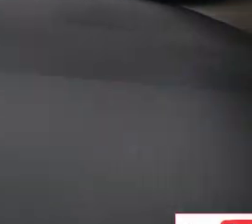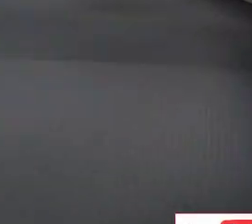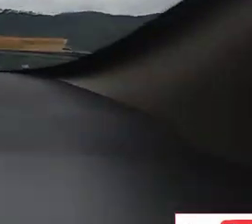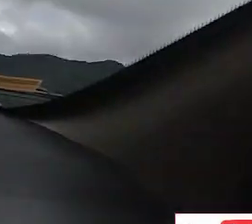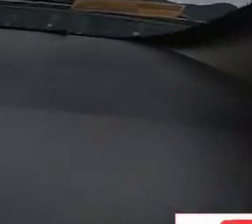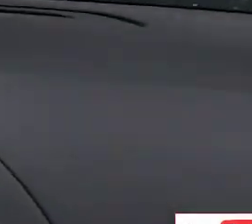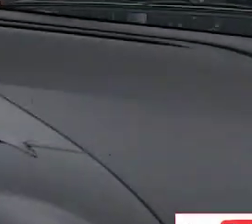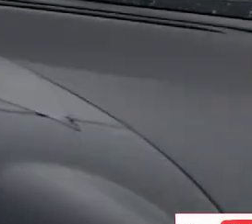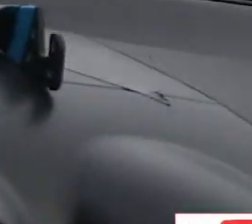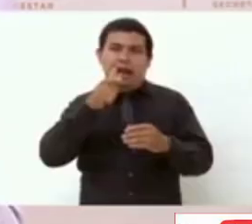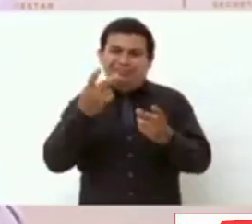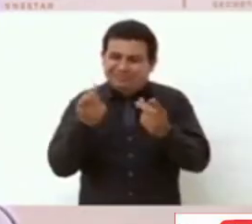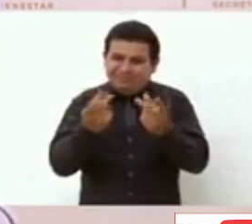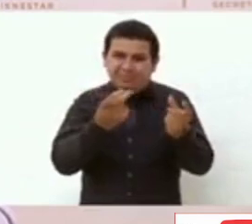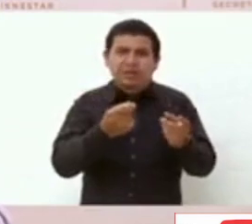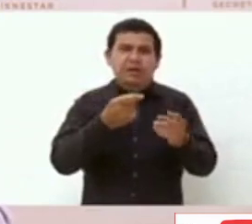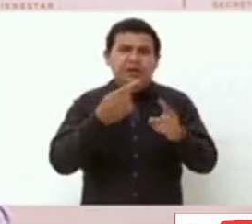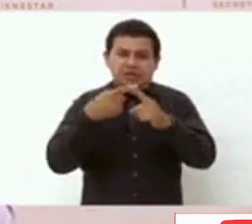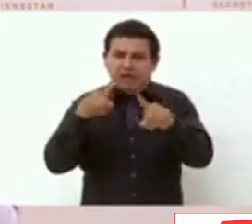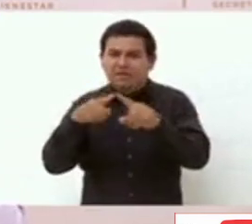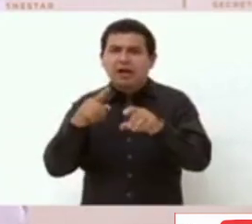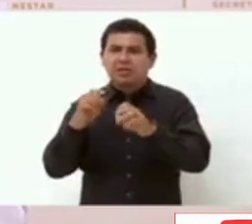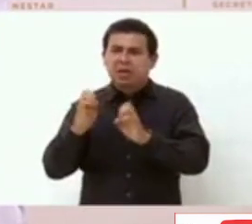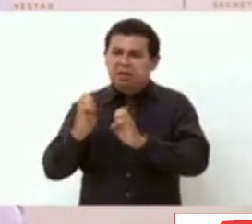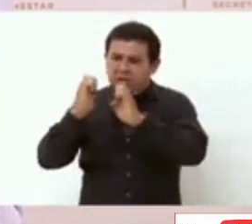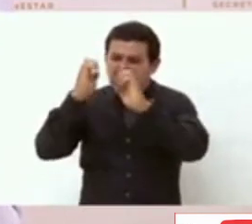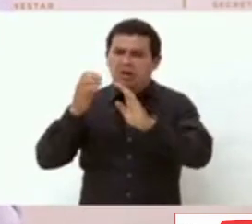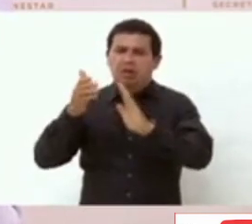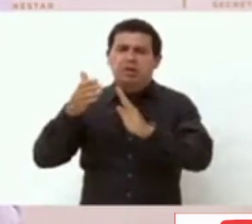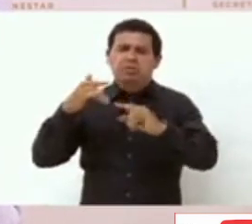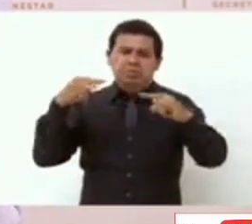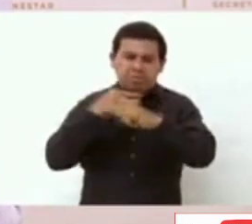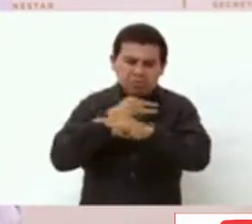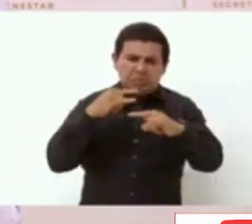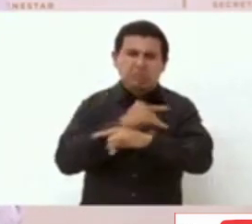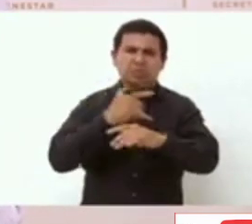mayores. Pues mi mamá es una De beneficiaria de eso. infraestructura en Oaxaca.